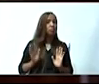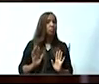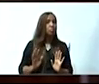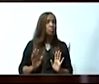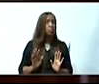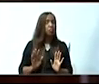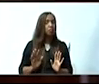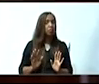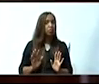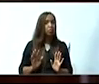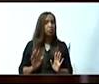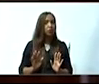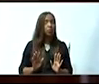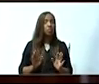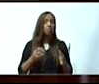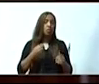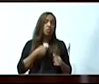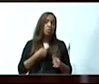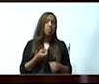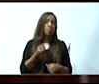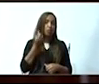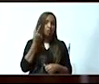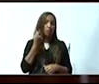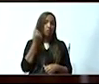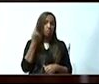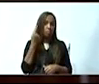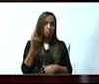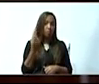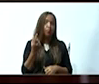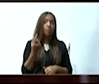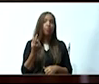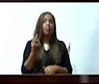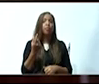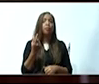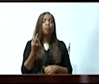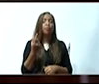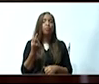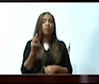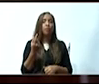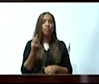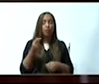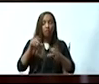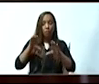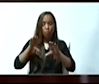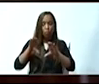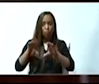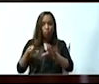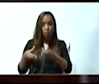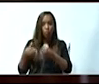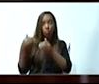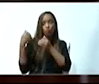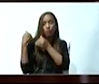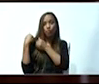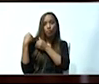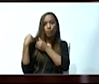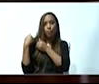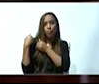una entidad pública constituida por un conjunto de entidades que tienen las capacidades